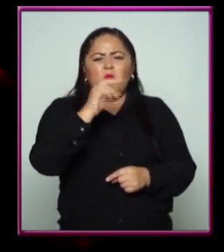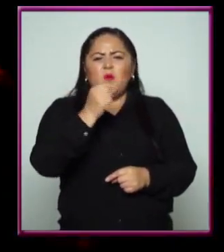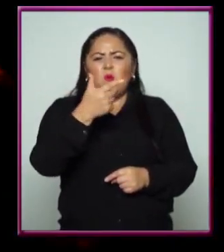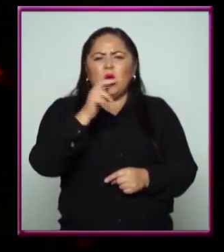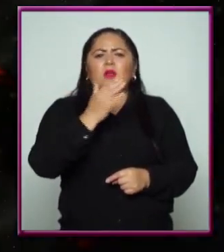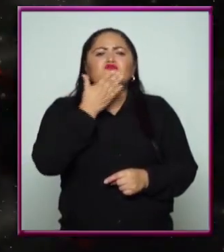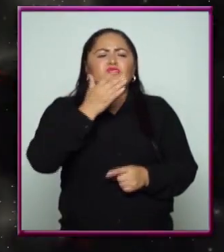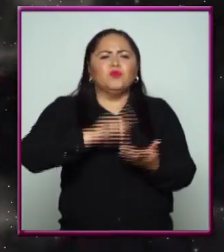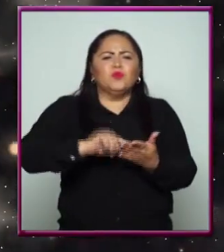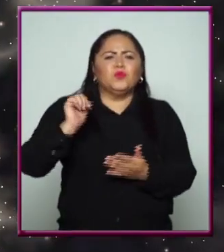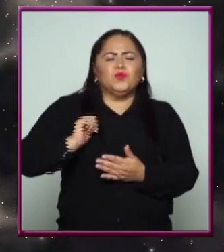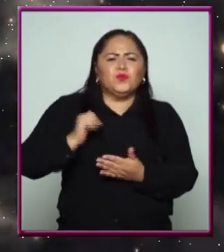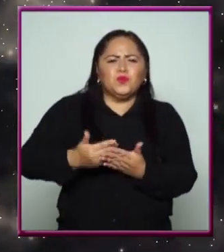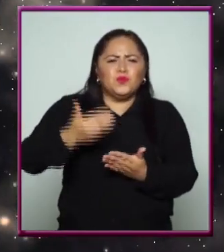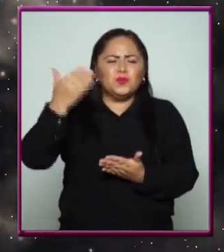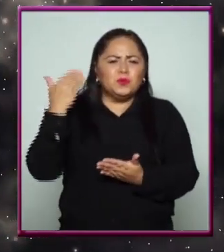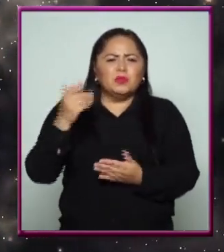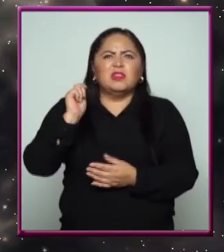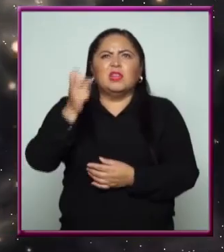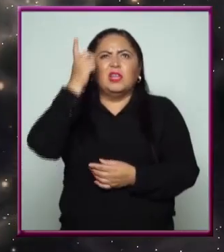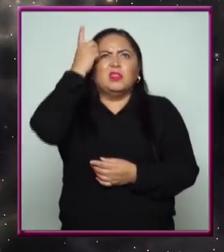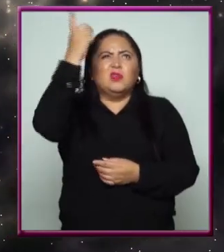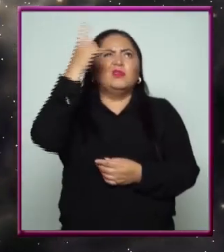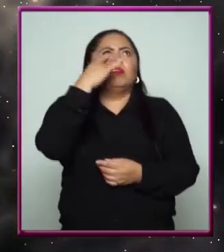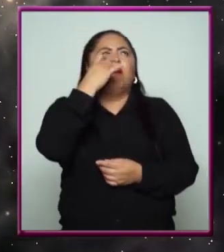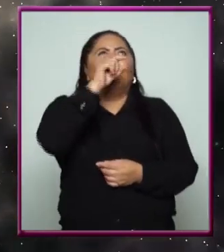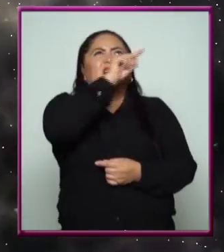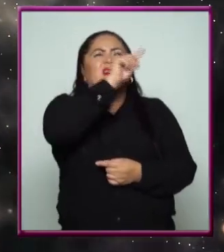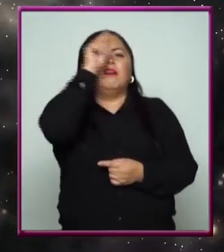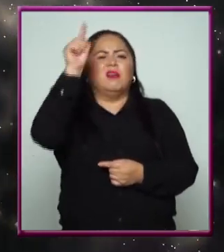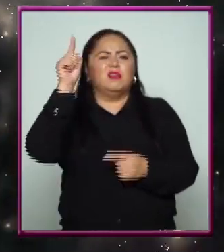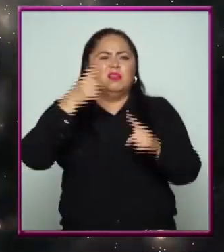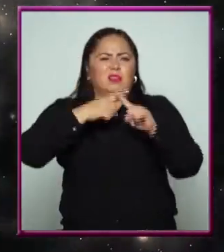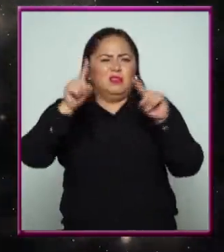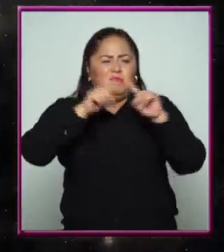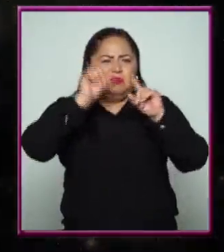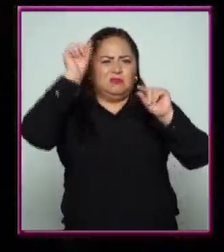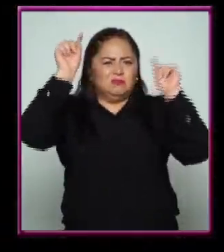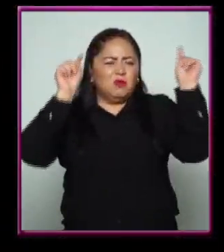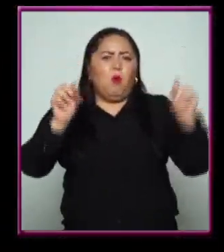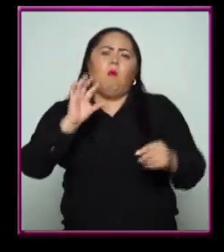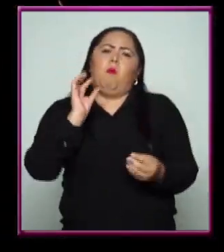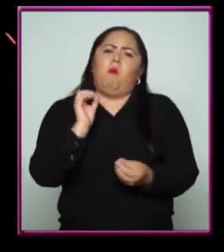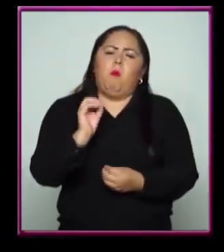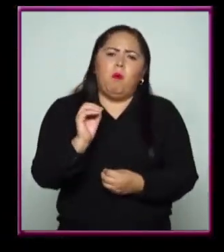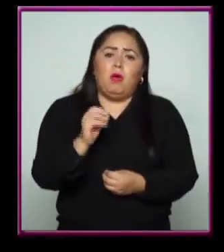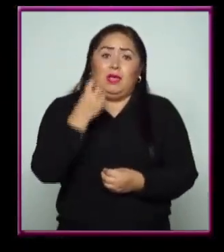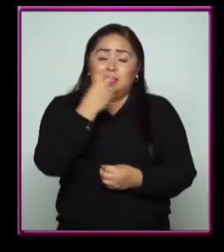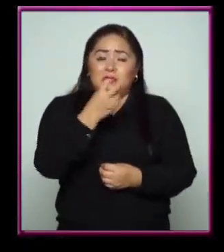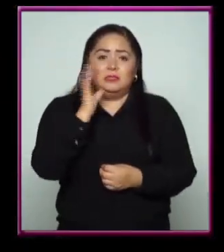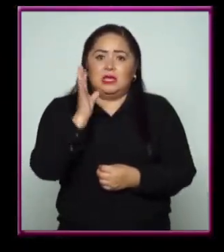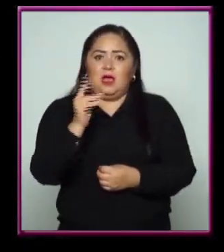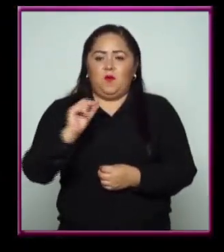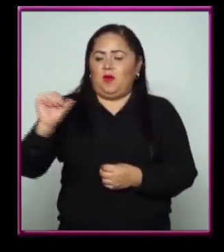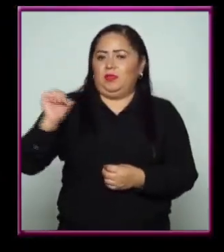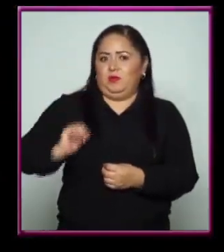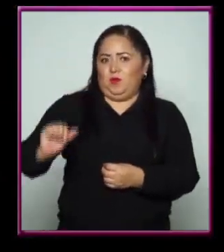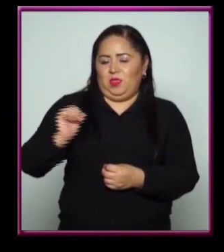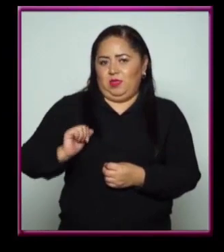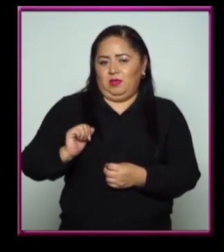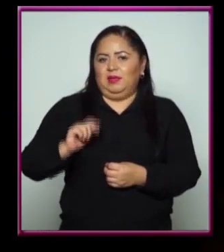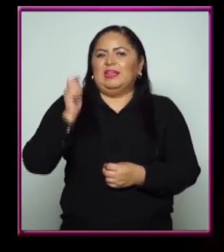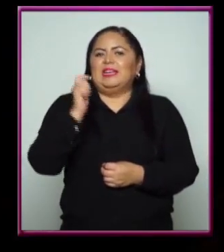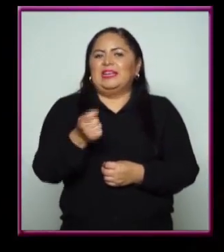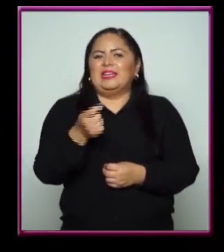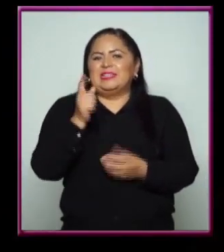tribus lejanas, que se trata de dioses extraños que viven dramas cósmicos, o, y esto ya no en la antigüedad,